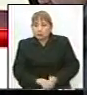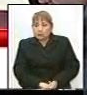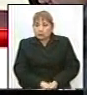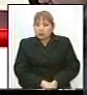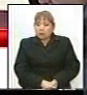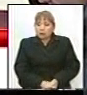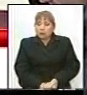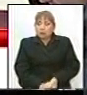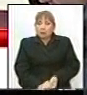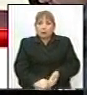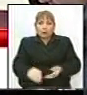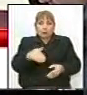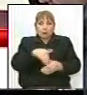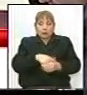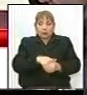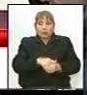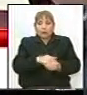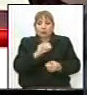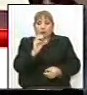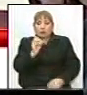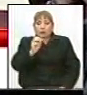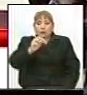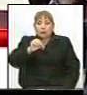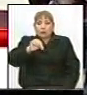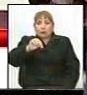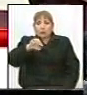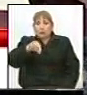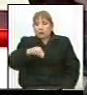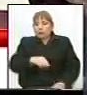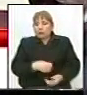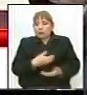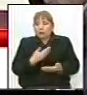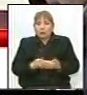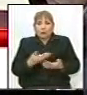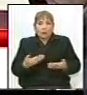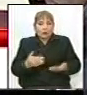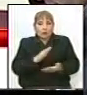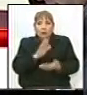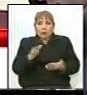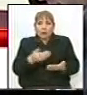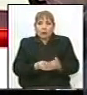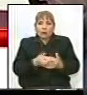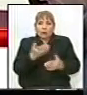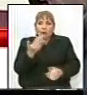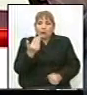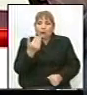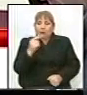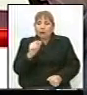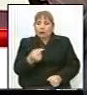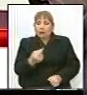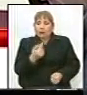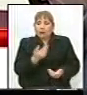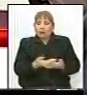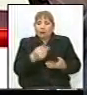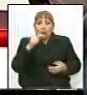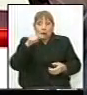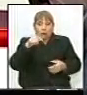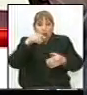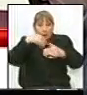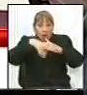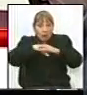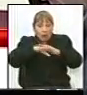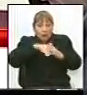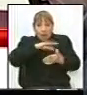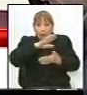material electoral a las ODP, difusión del proceso electoral, en total 15.109 incidencias. Y dentro de este